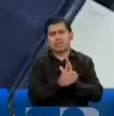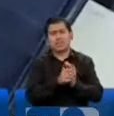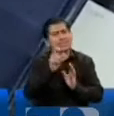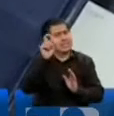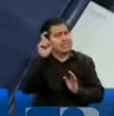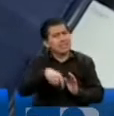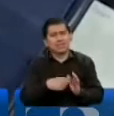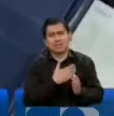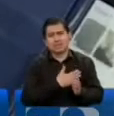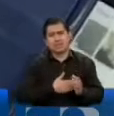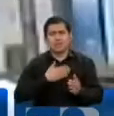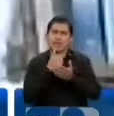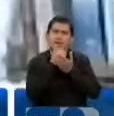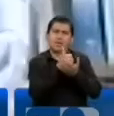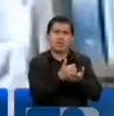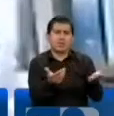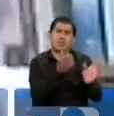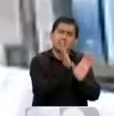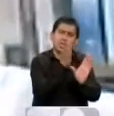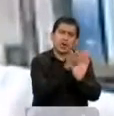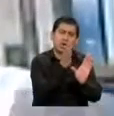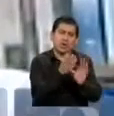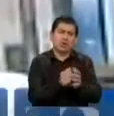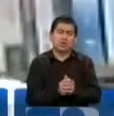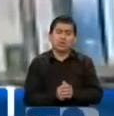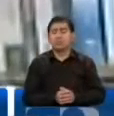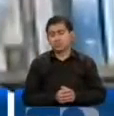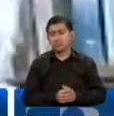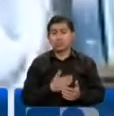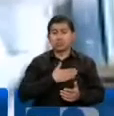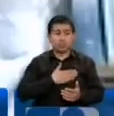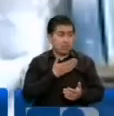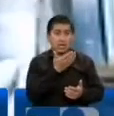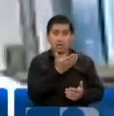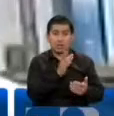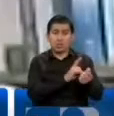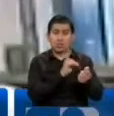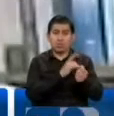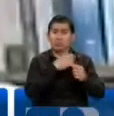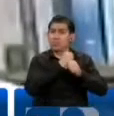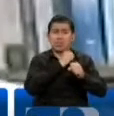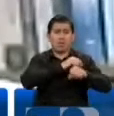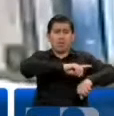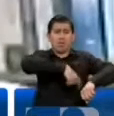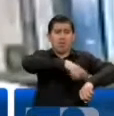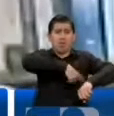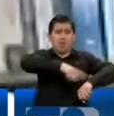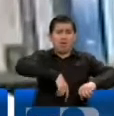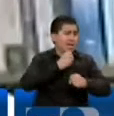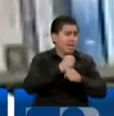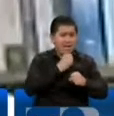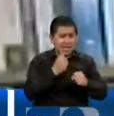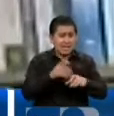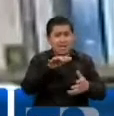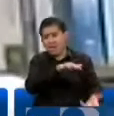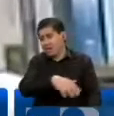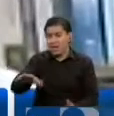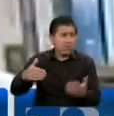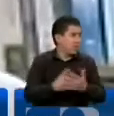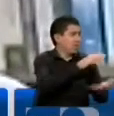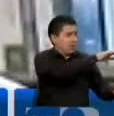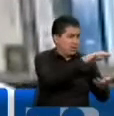que trabajan en primera línea. De un trabajo de minuto a minuto, 24 horas, y dele, y dele, y sale uno, y entra